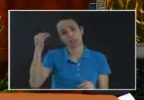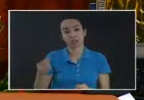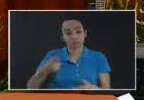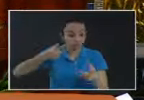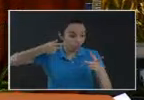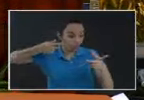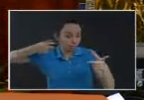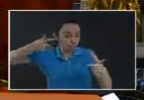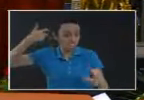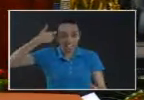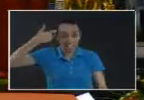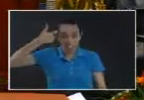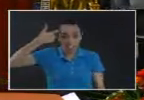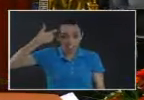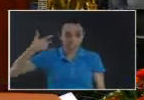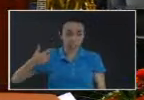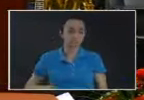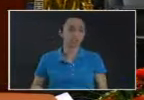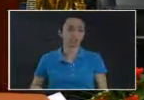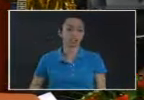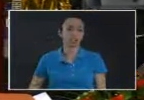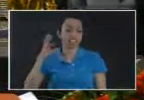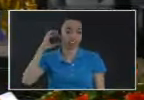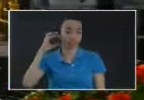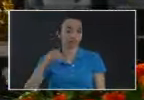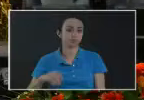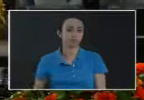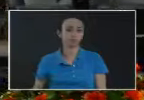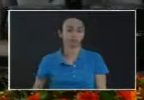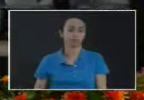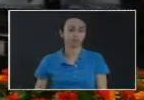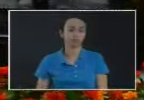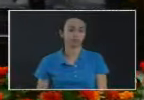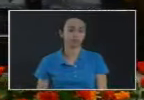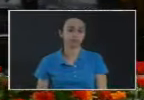cabeza. Pues así con facilidad todo, ¿va?